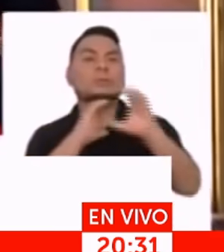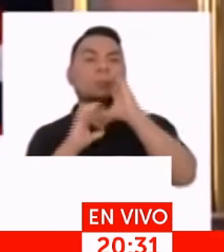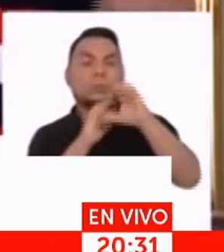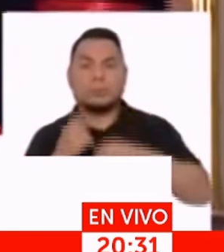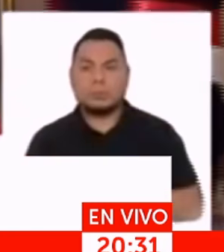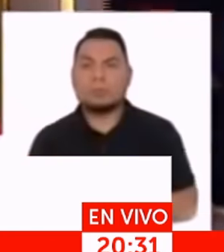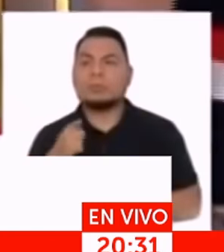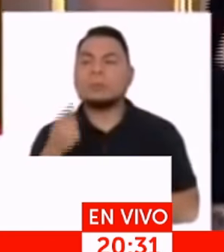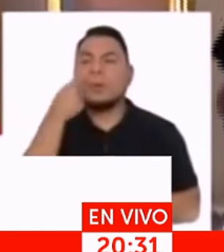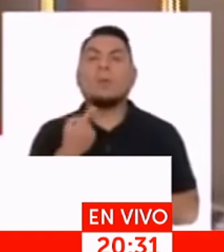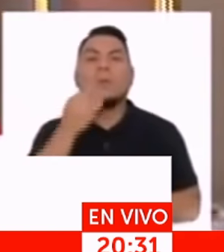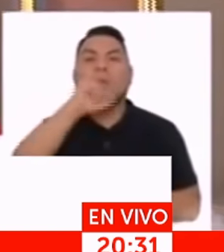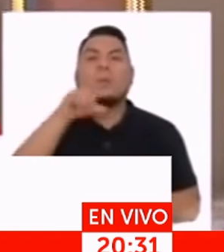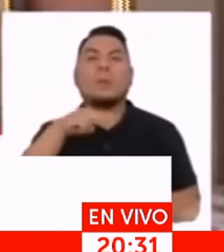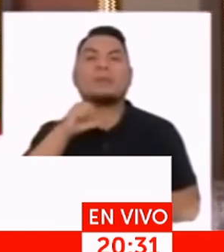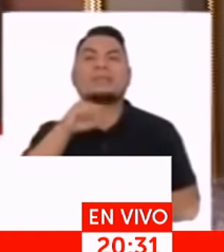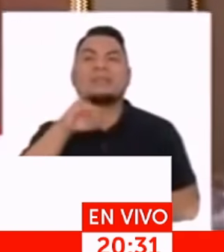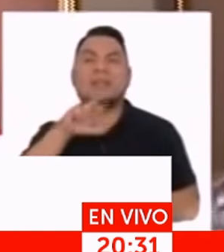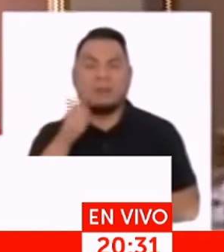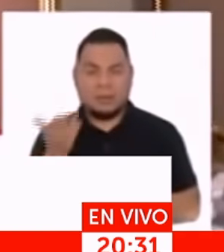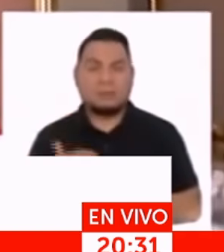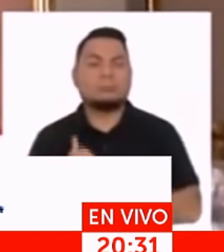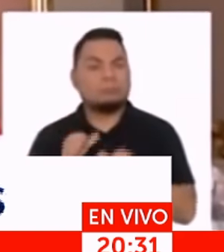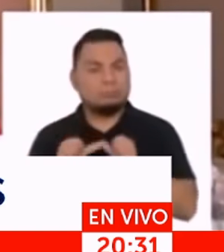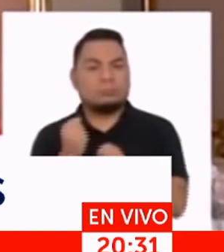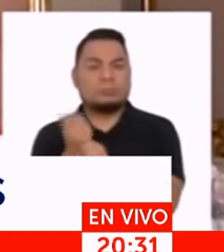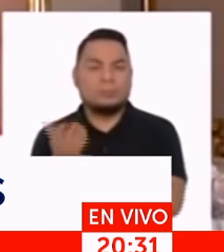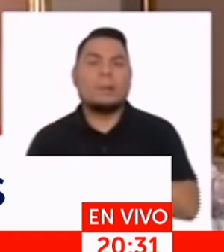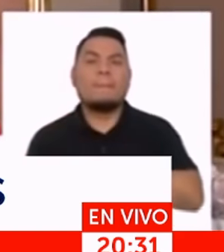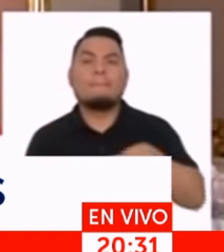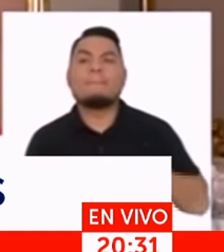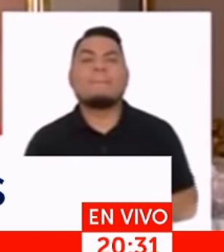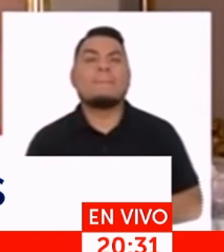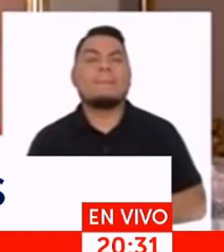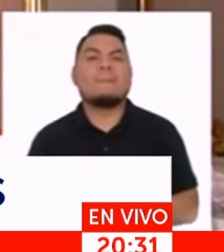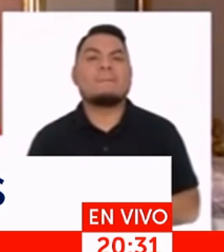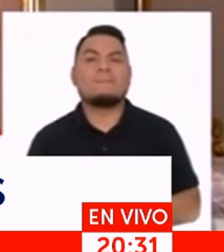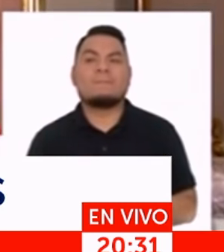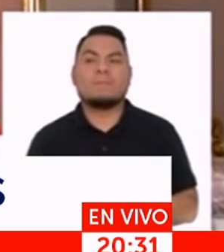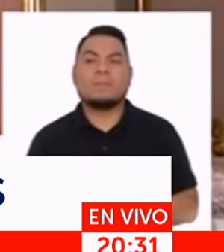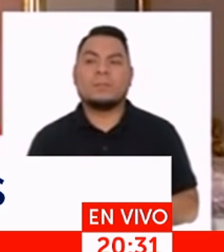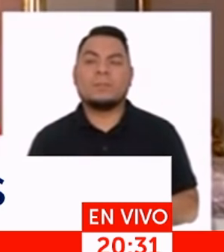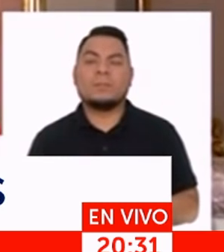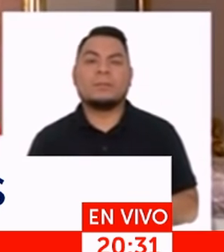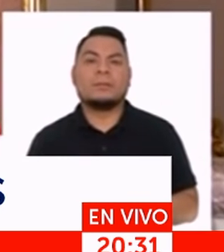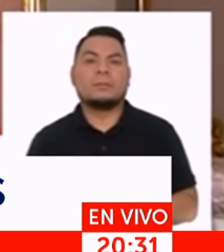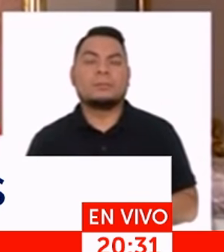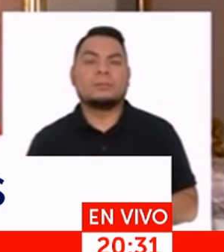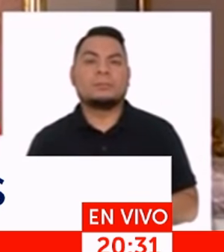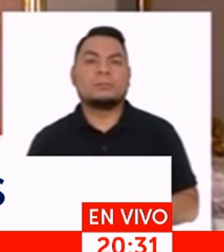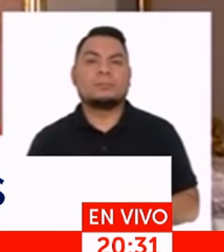Juan Francisco Silva. De esta manera, se desarrolla la ceremonia en el Salón Dorado del Palacio